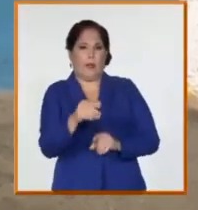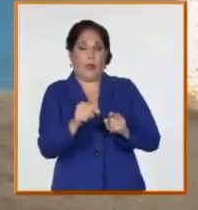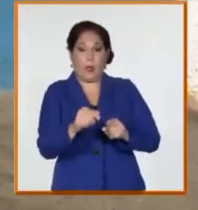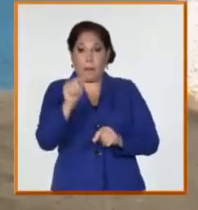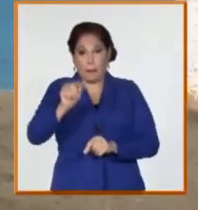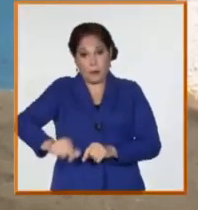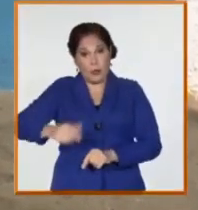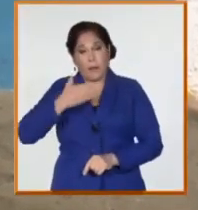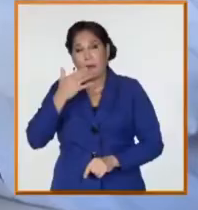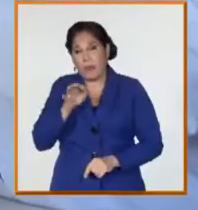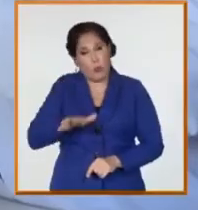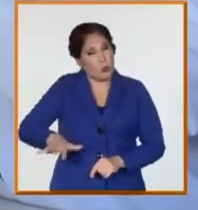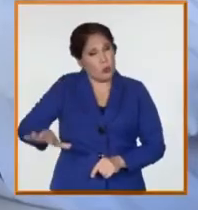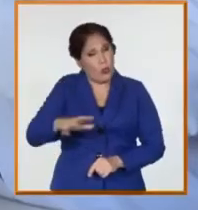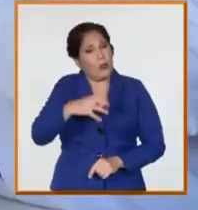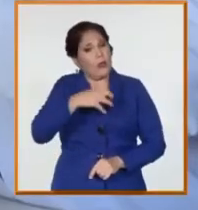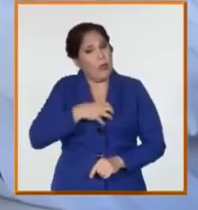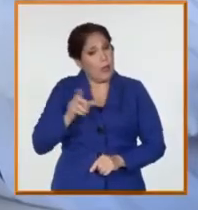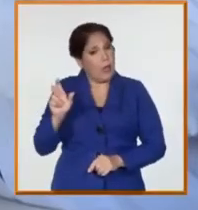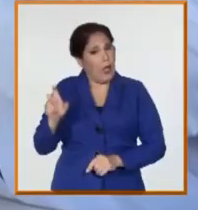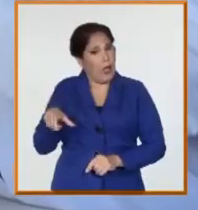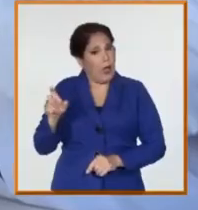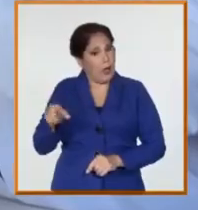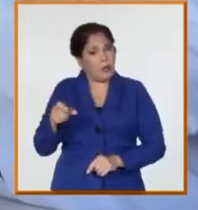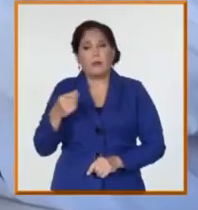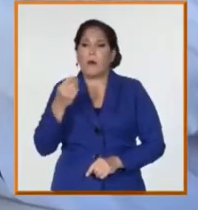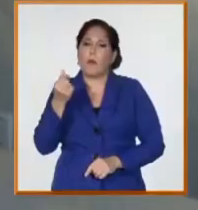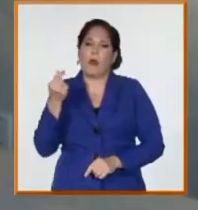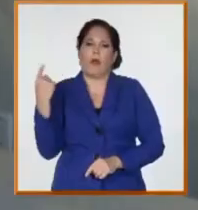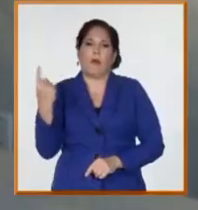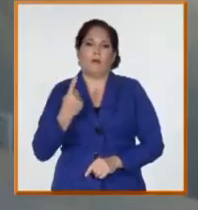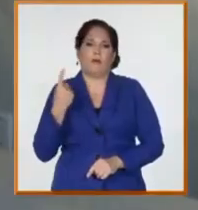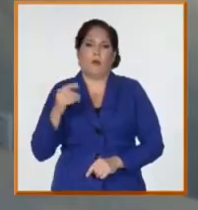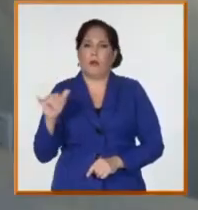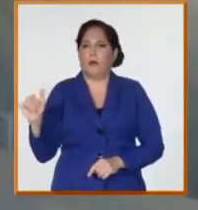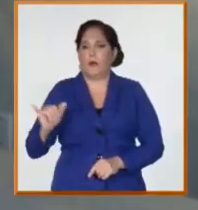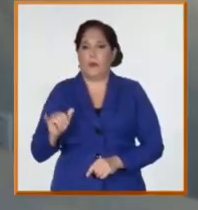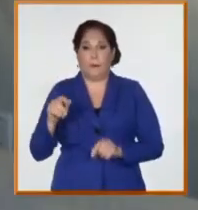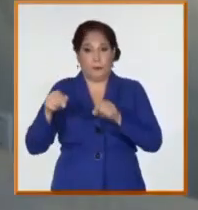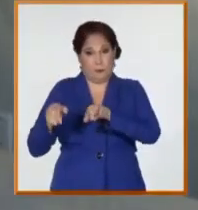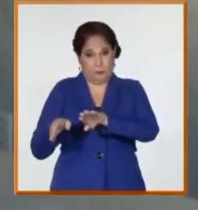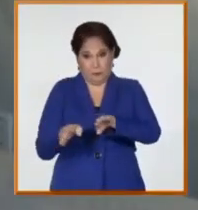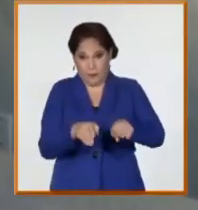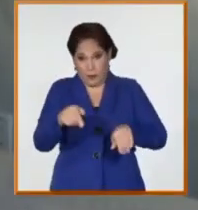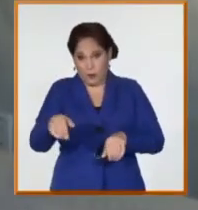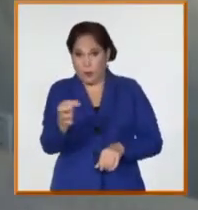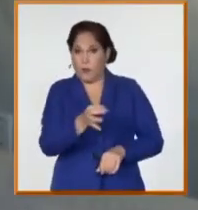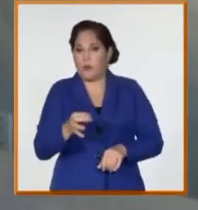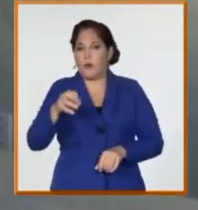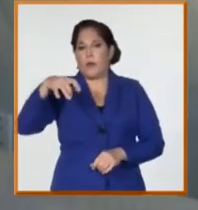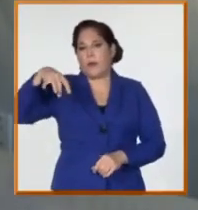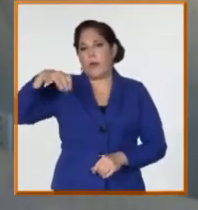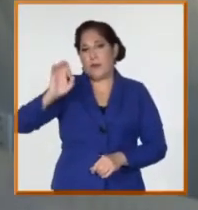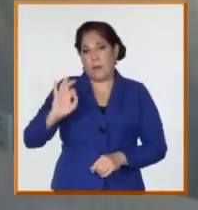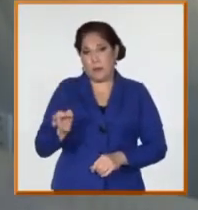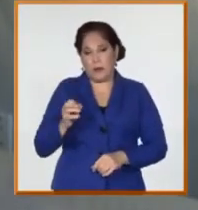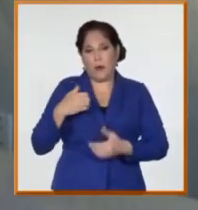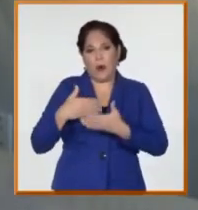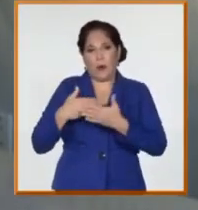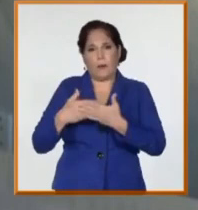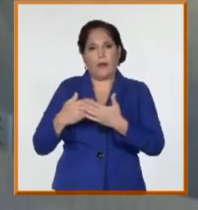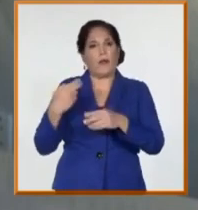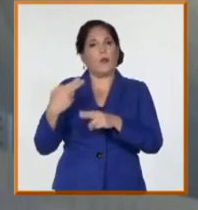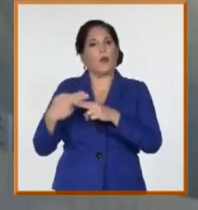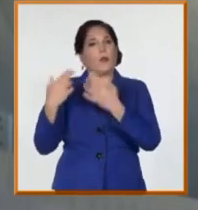personas naturales poseedoras de tarjetas magnéticas en moneda nacional tenemos en este caso aquí en municipio Pinal del Río en la uvb industria